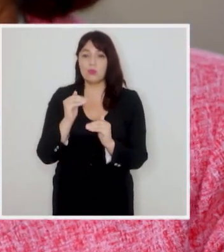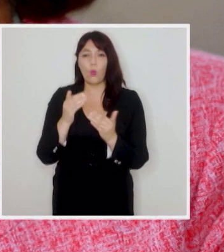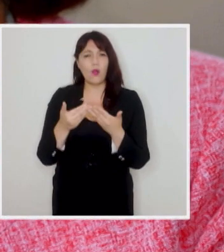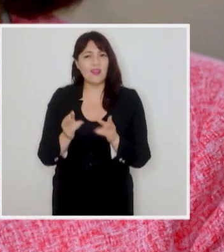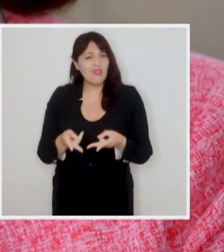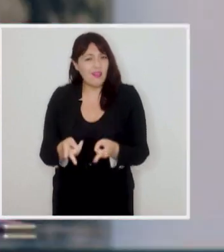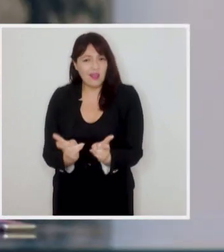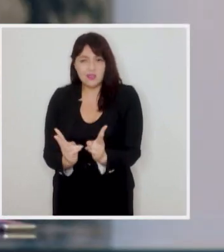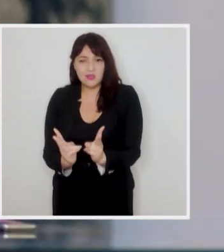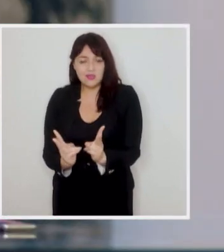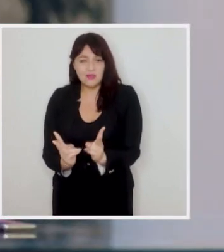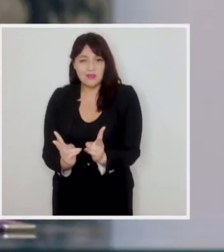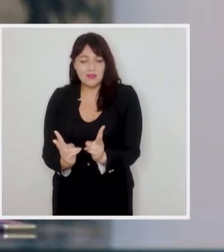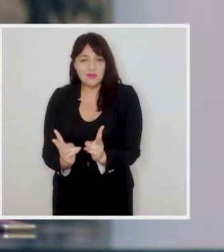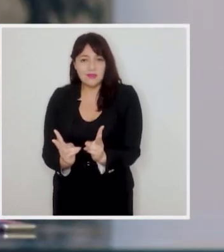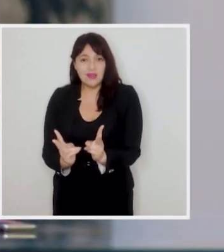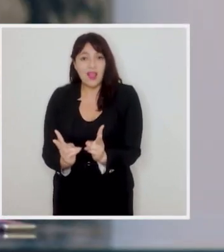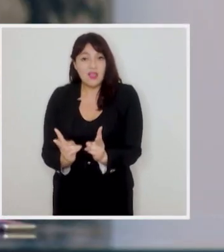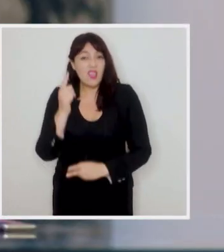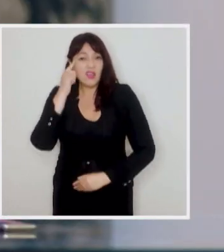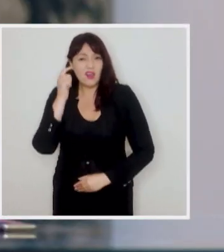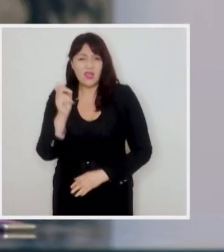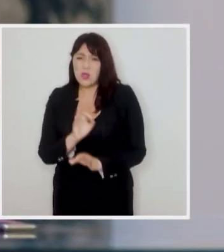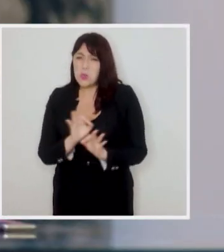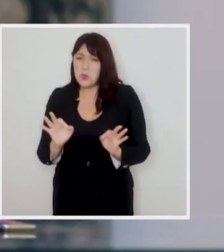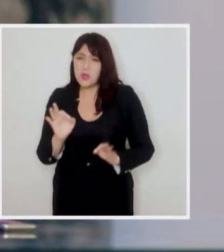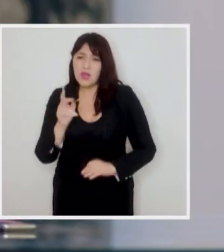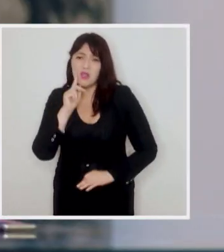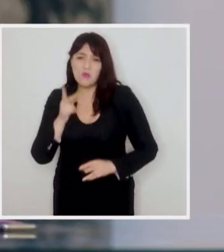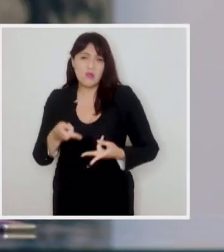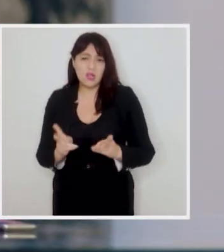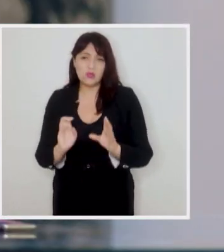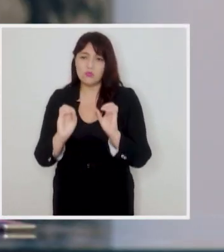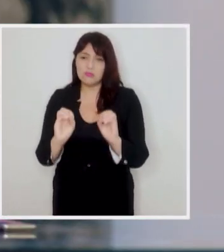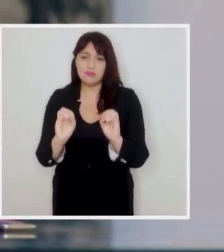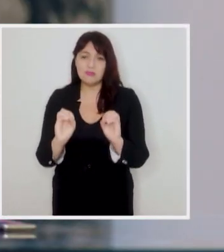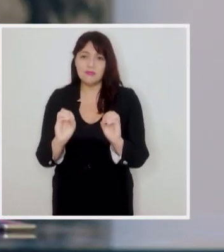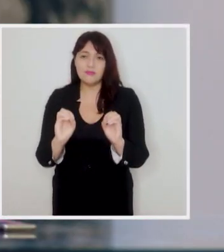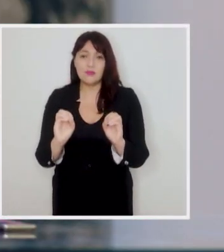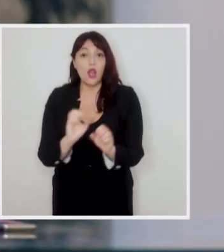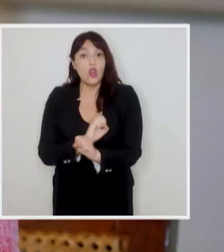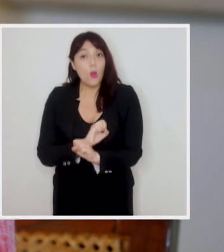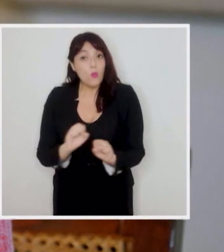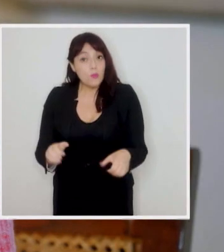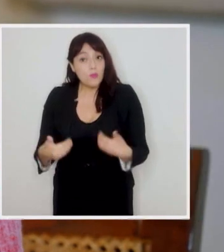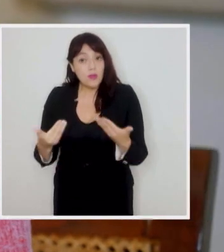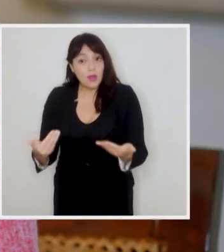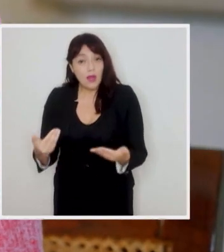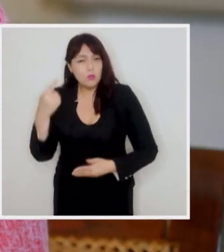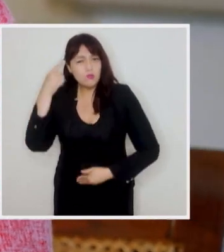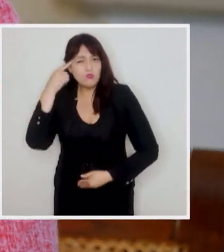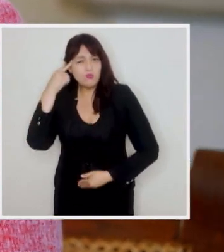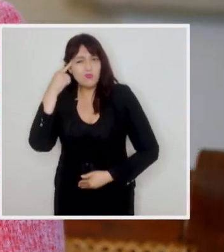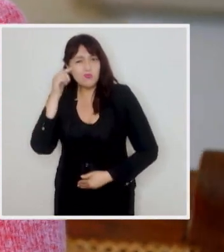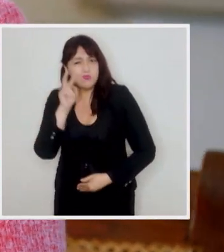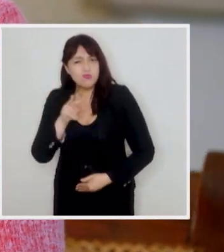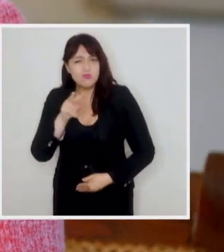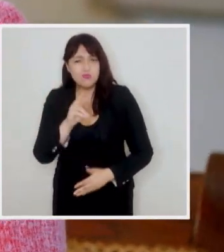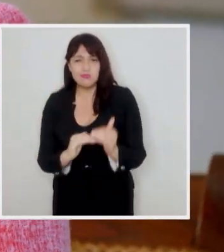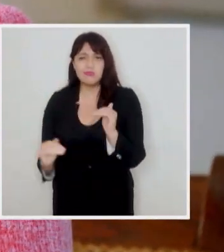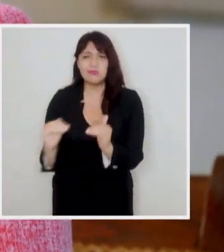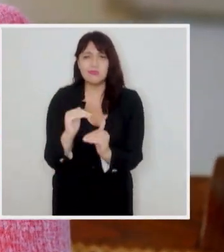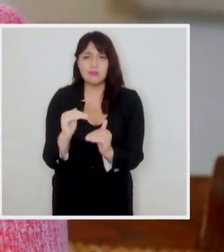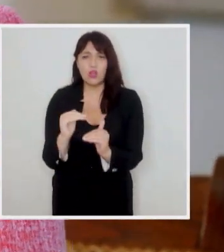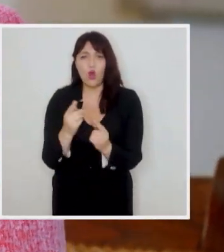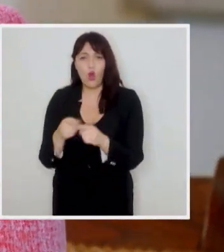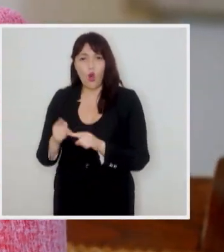por encima de cualquier derecho y el que cree que nunca ha tenido derecho a nada. No podemos dejar que ningún punto de